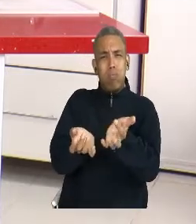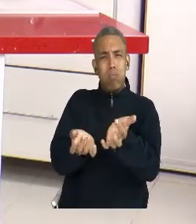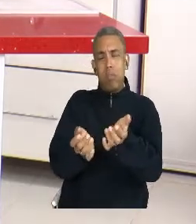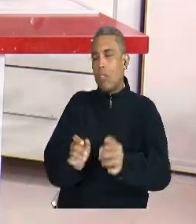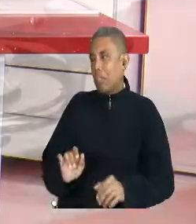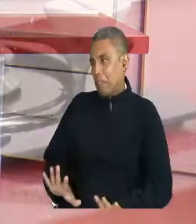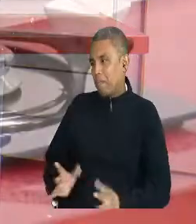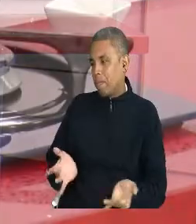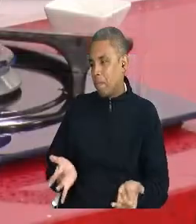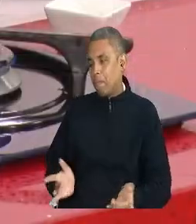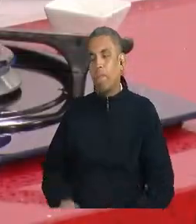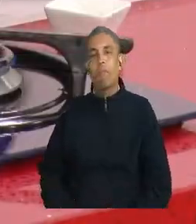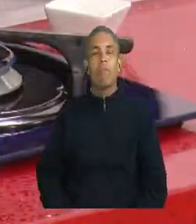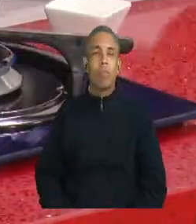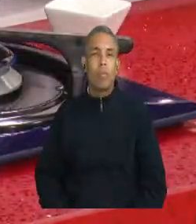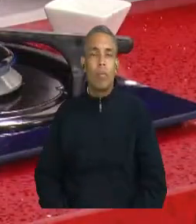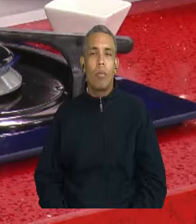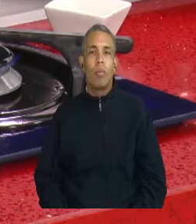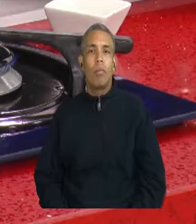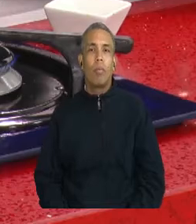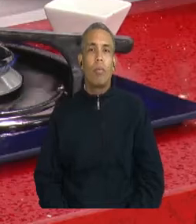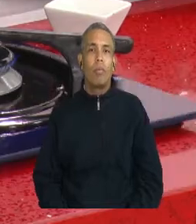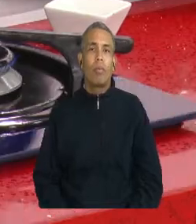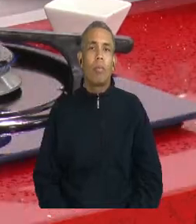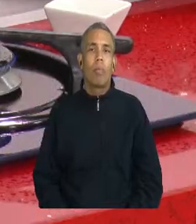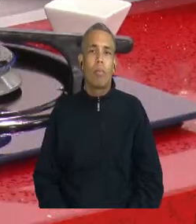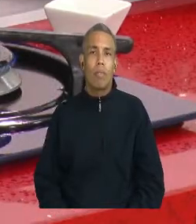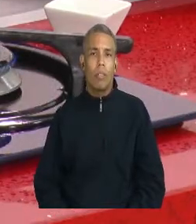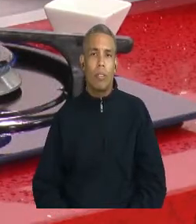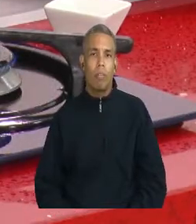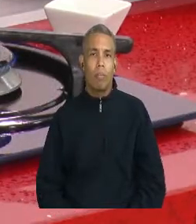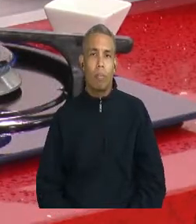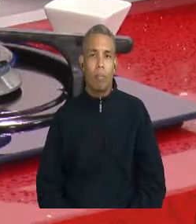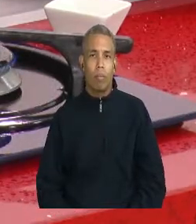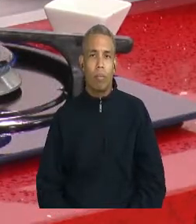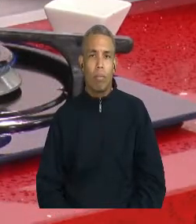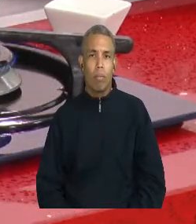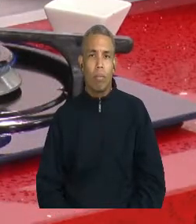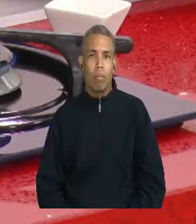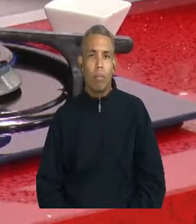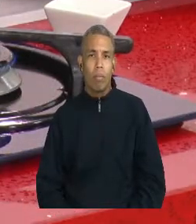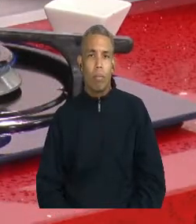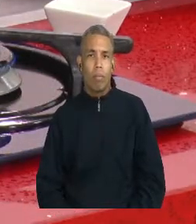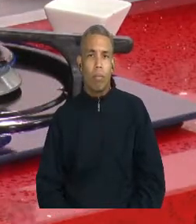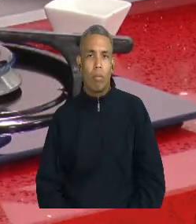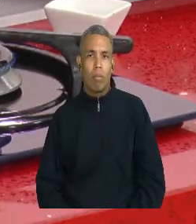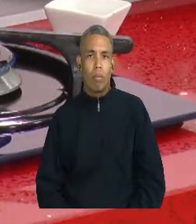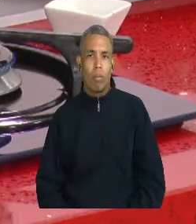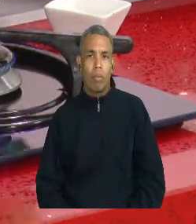¿Listo? Mírame por aquí. Este sartén está muy bien. Entonces, aguanta la mecherita.